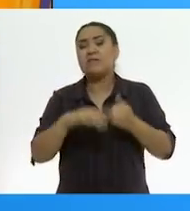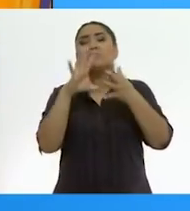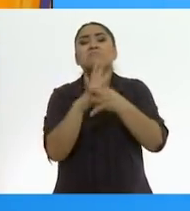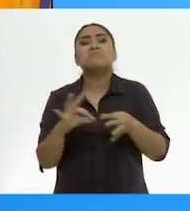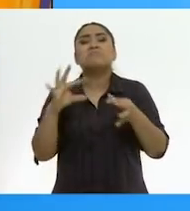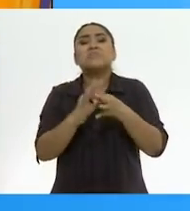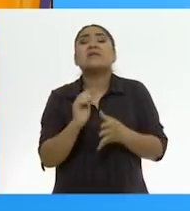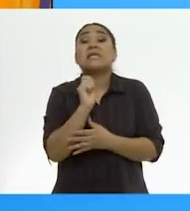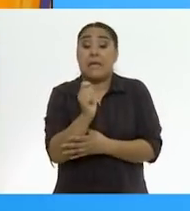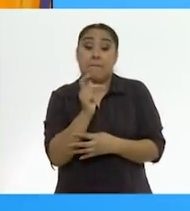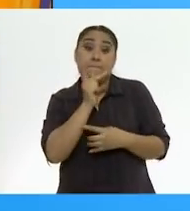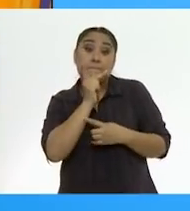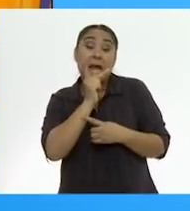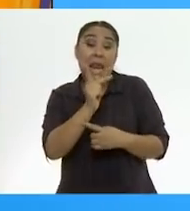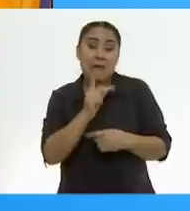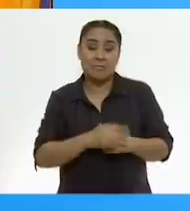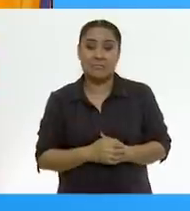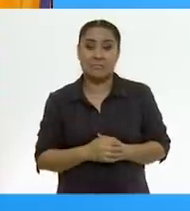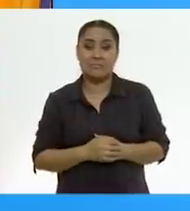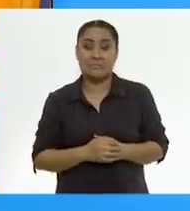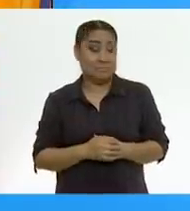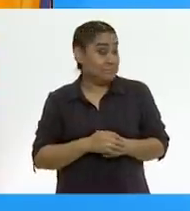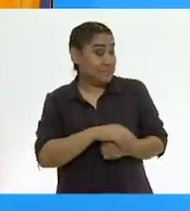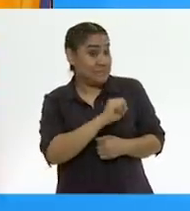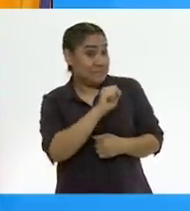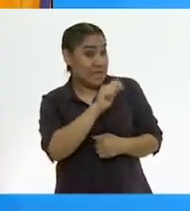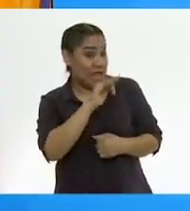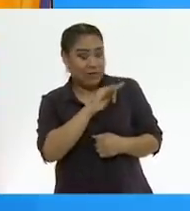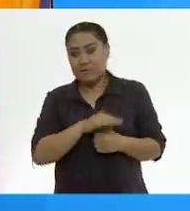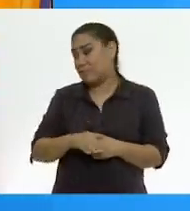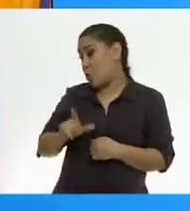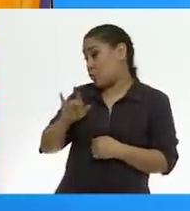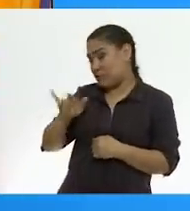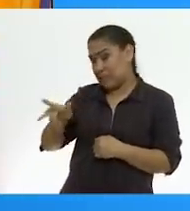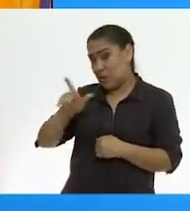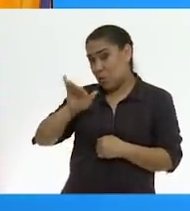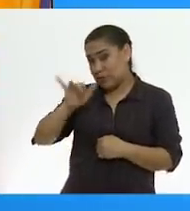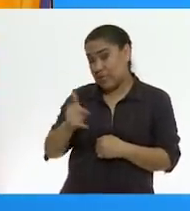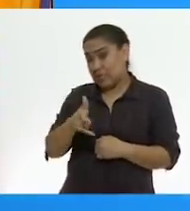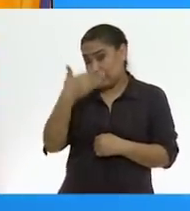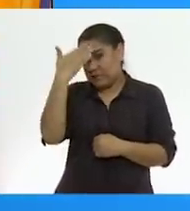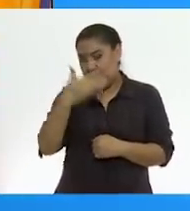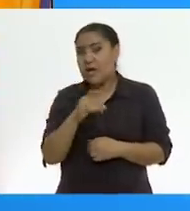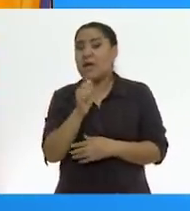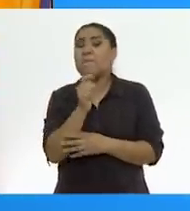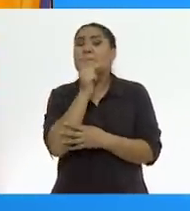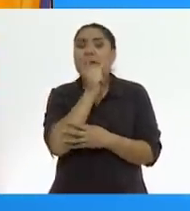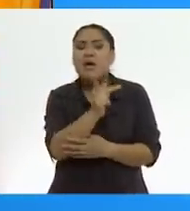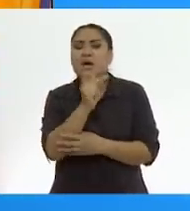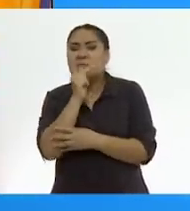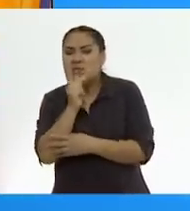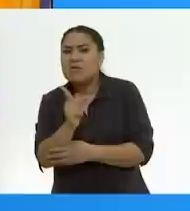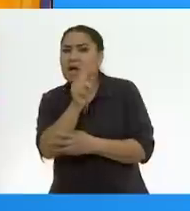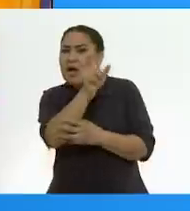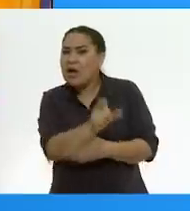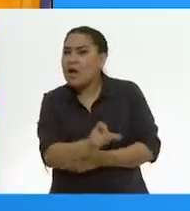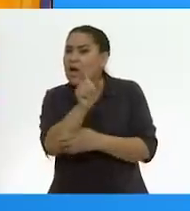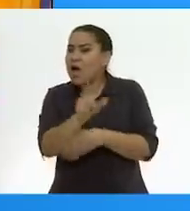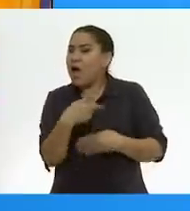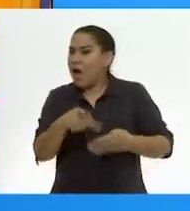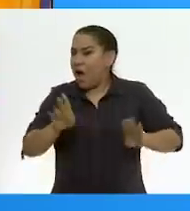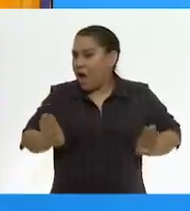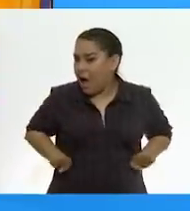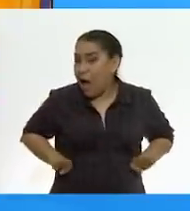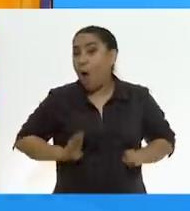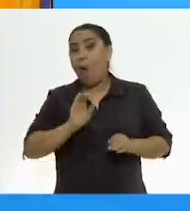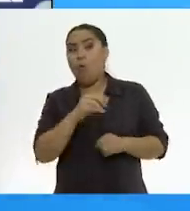de las palabras. Staff, Lucy, ¿sabían que las palabras reflejan el modo de ser de las personas y de un